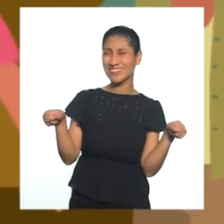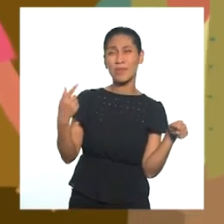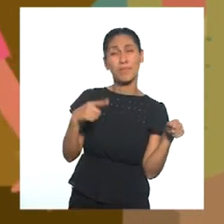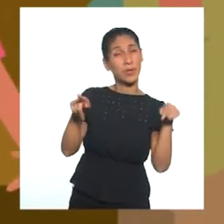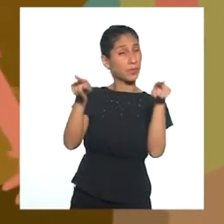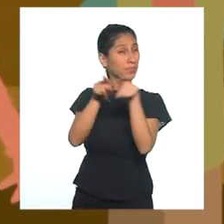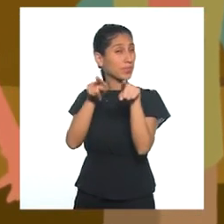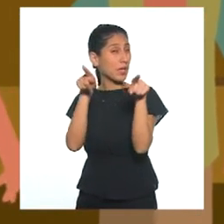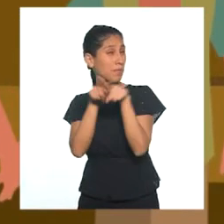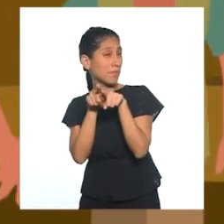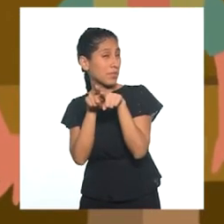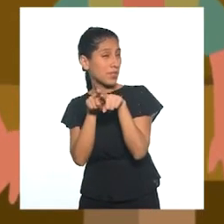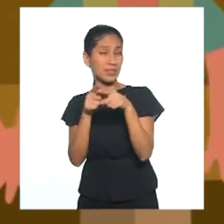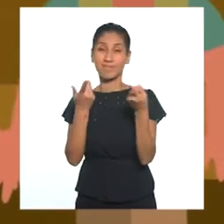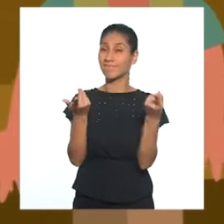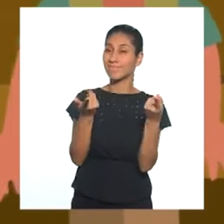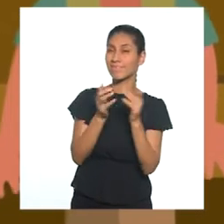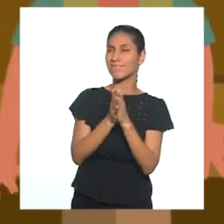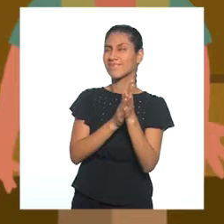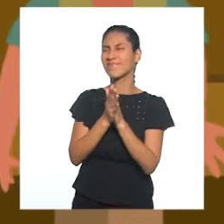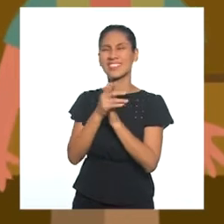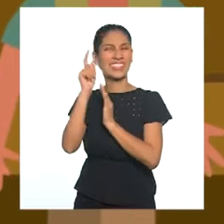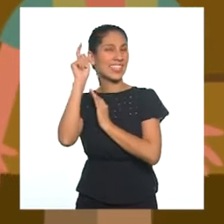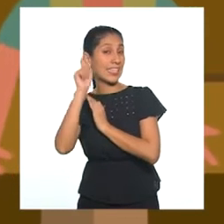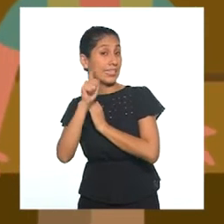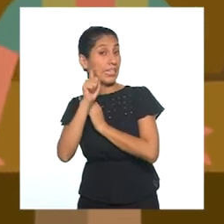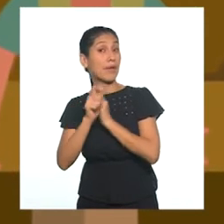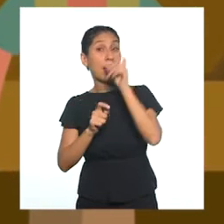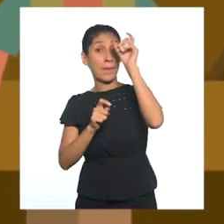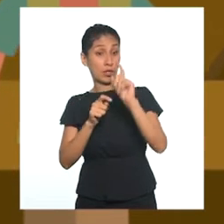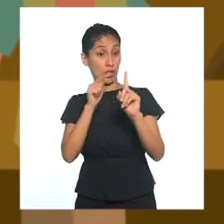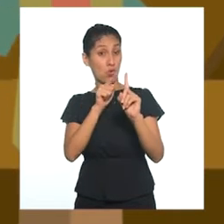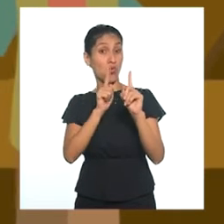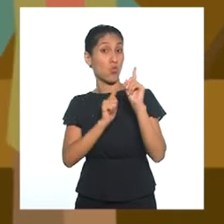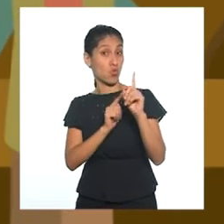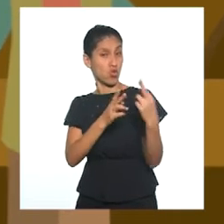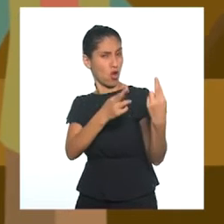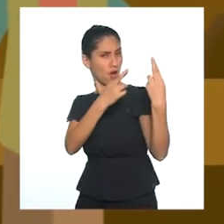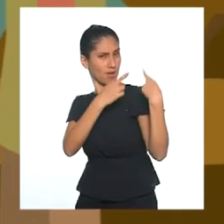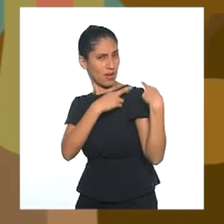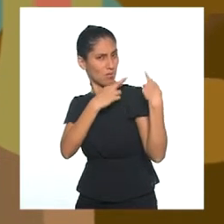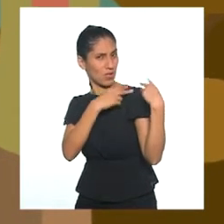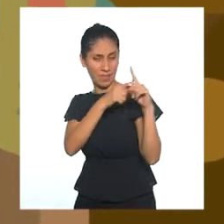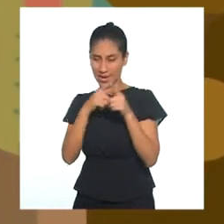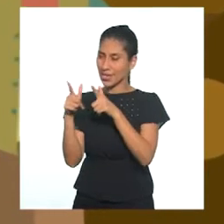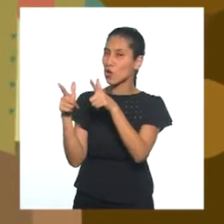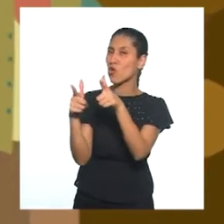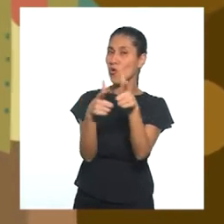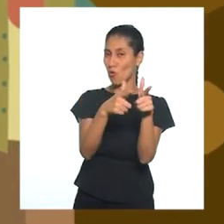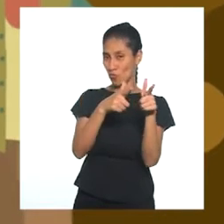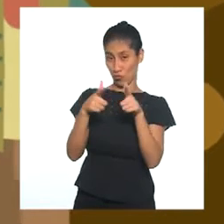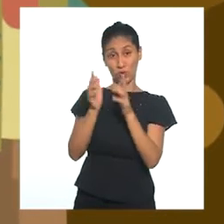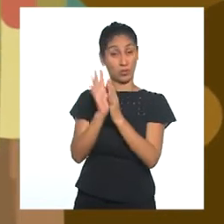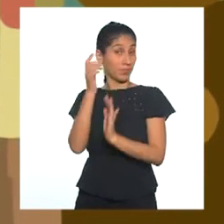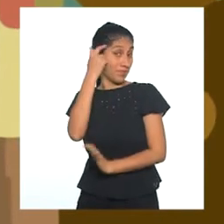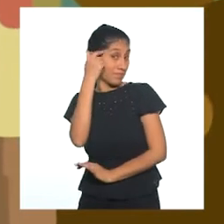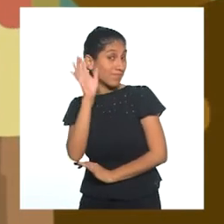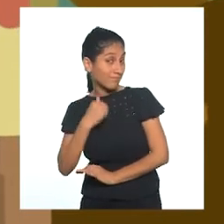Pero también sería bueno que haya un responsable por la actividad. Sí. Creo